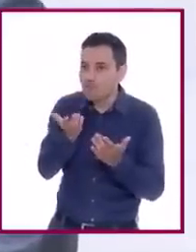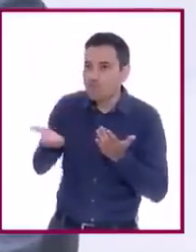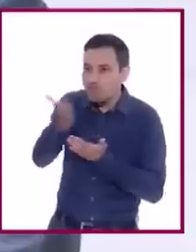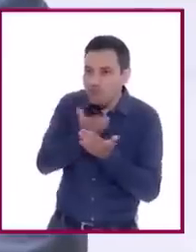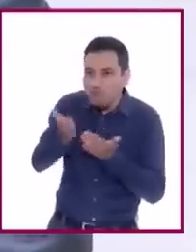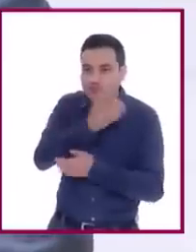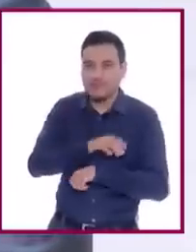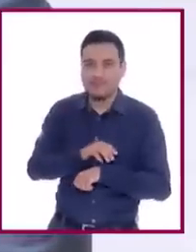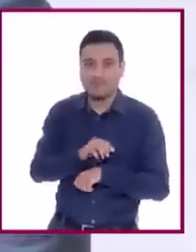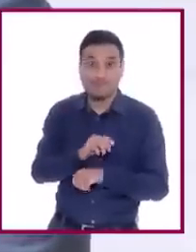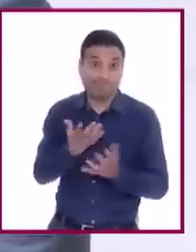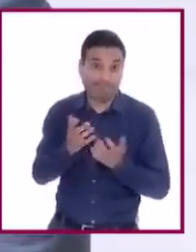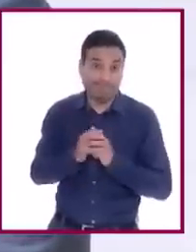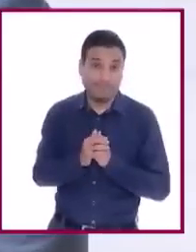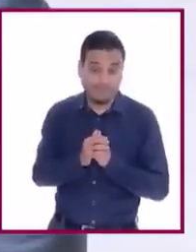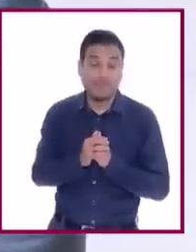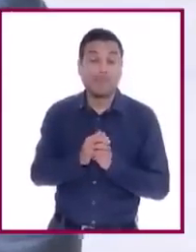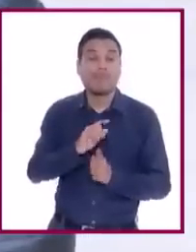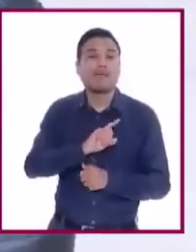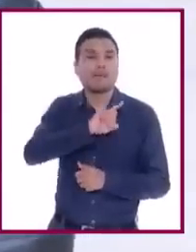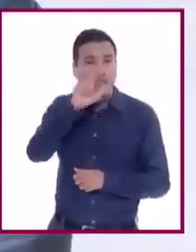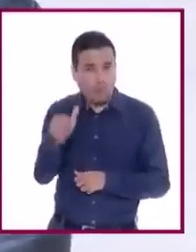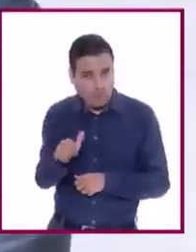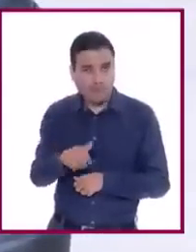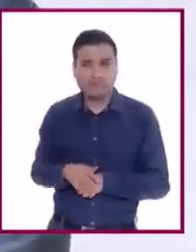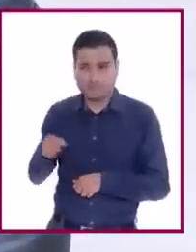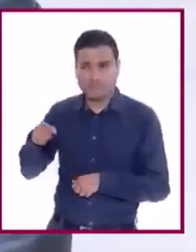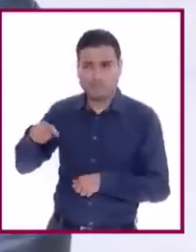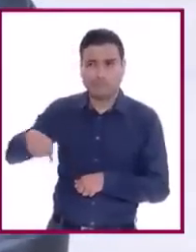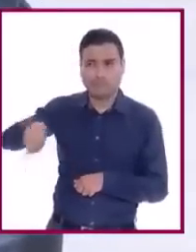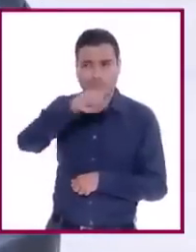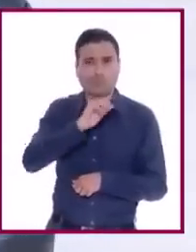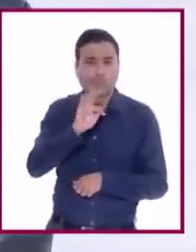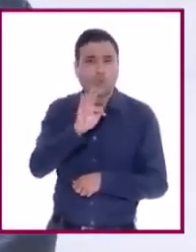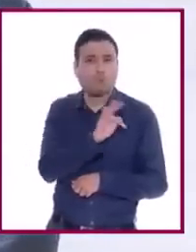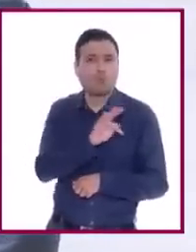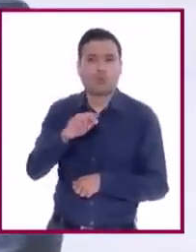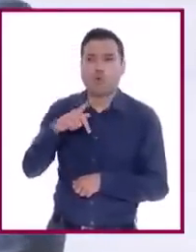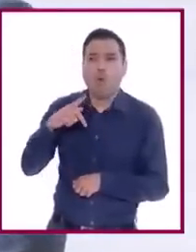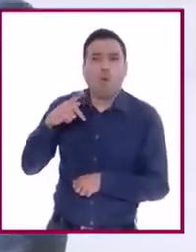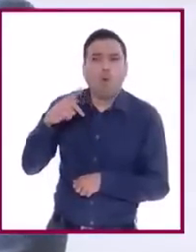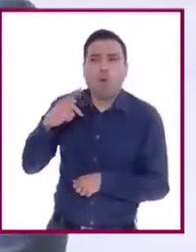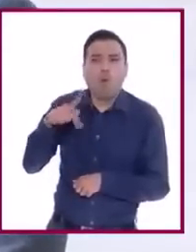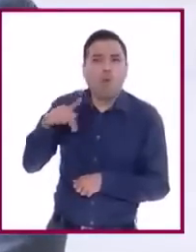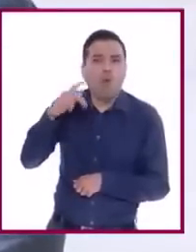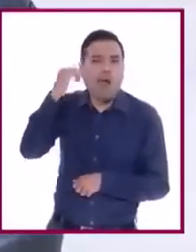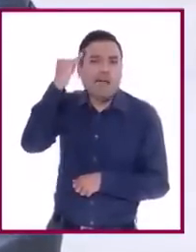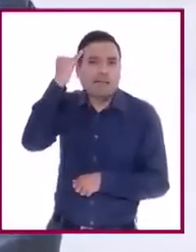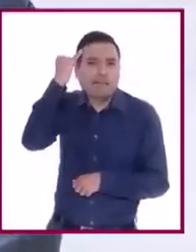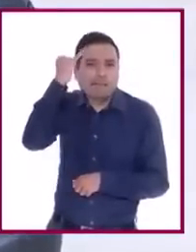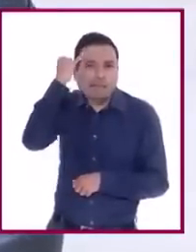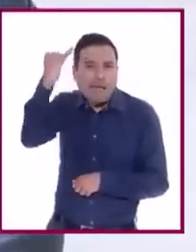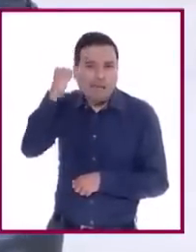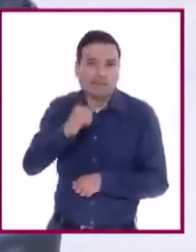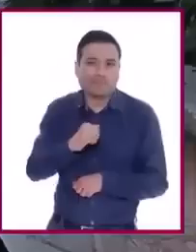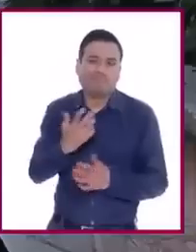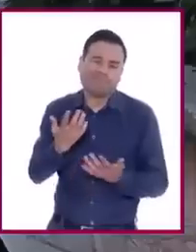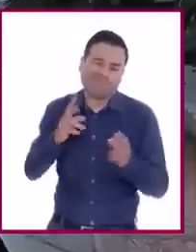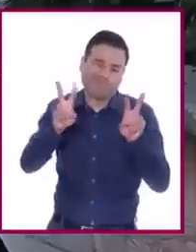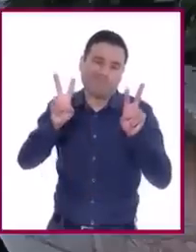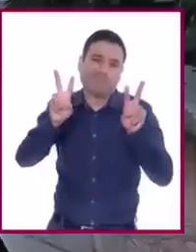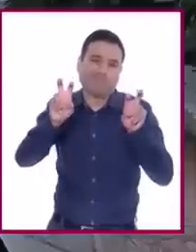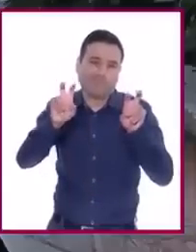escriben una serie de ideas que pues les quise nombrar en mi proyecto deseos